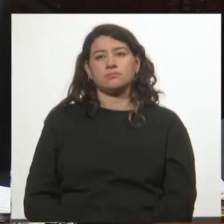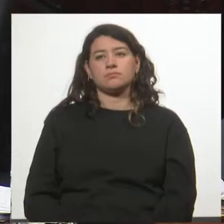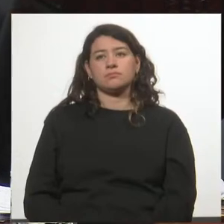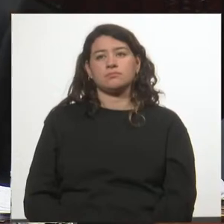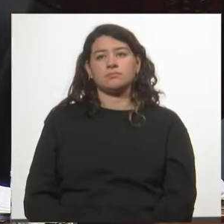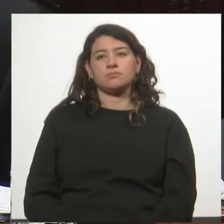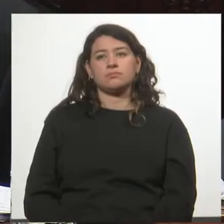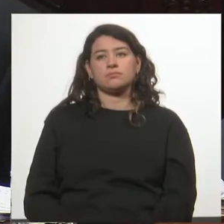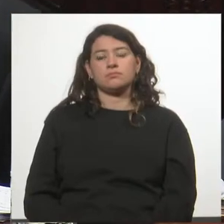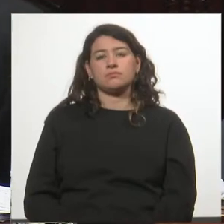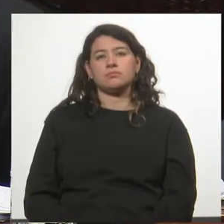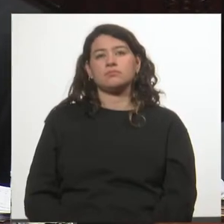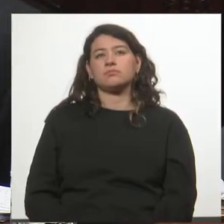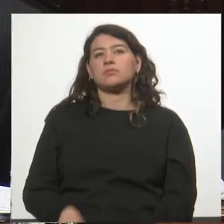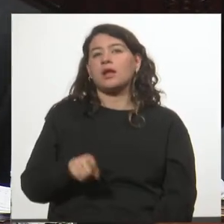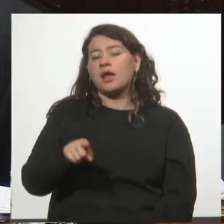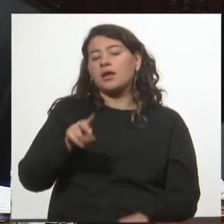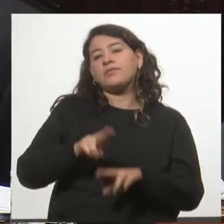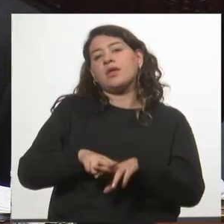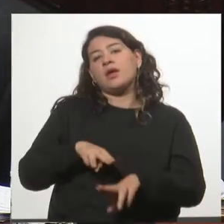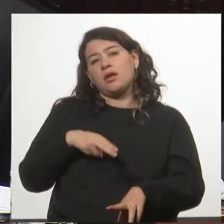donde reviste